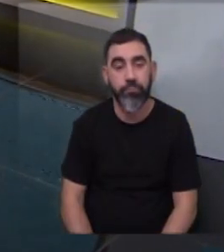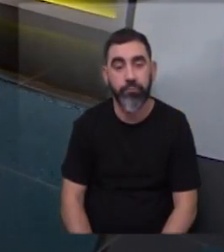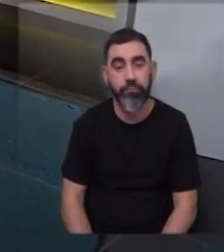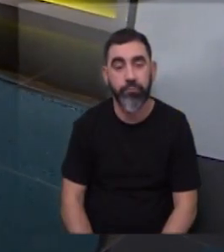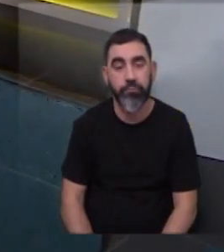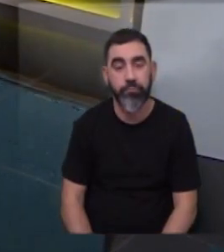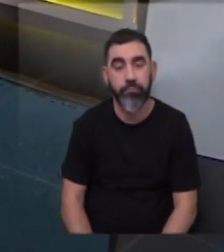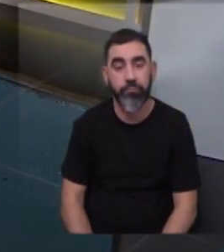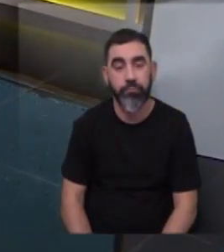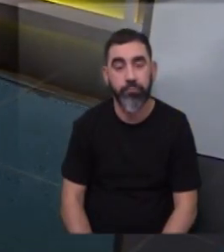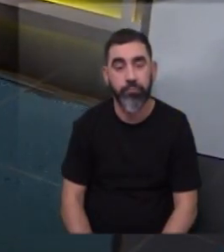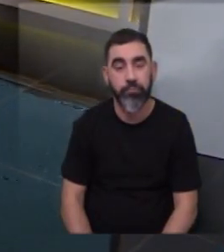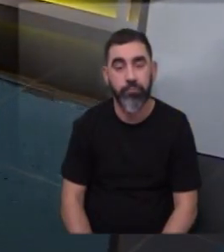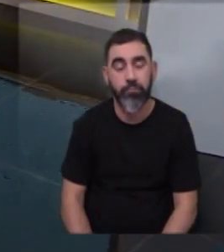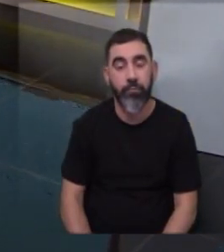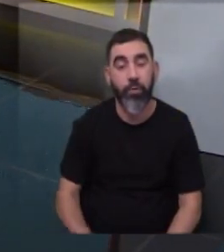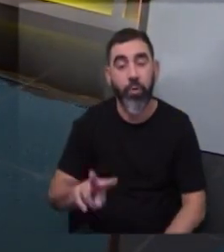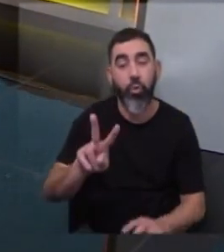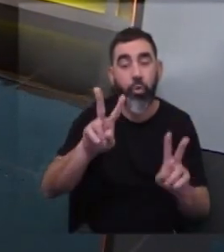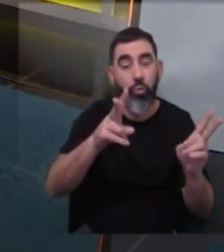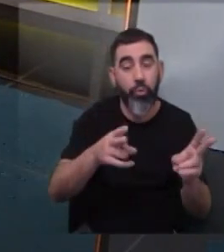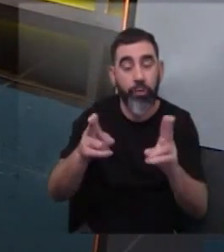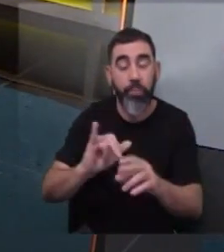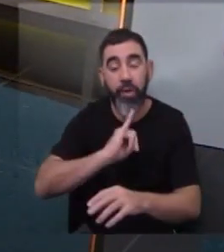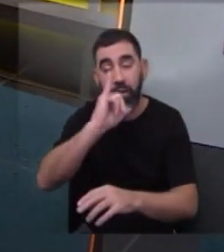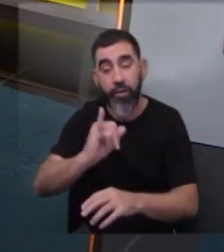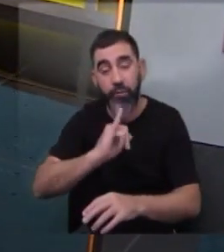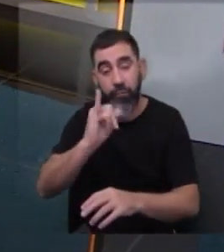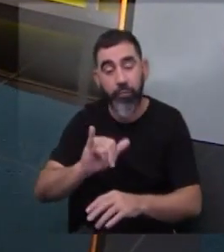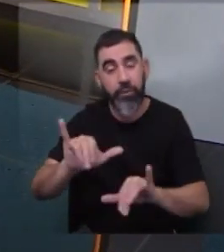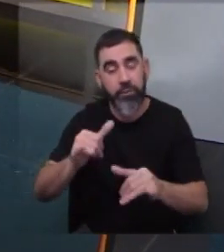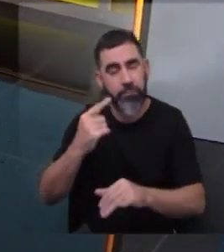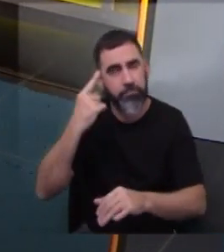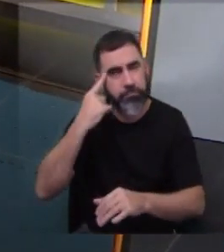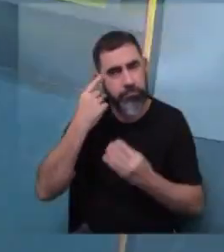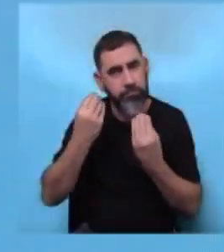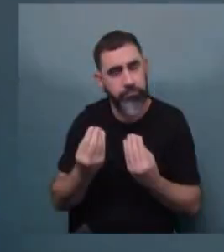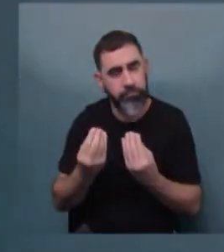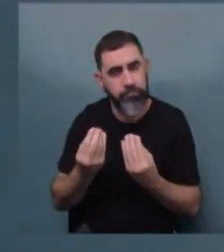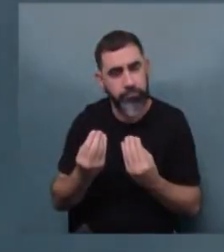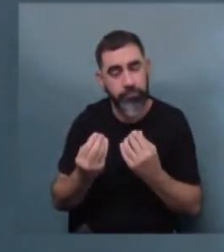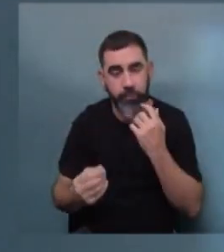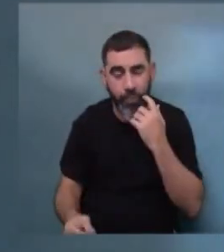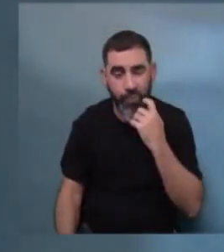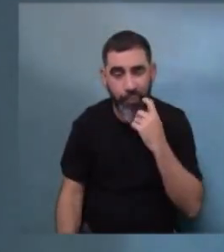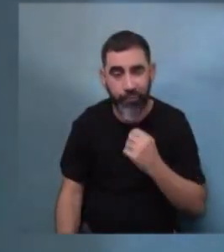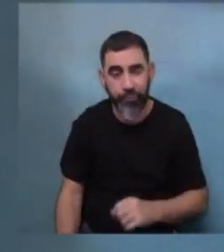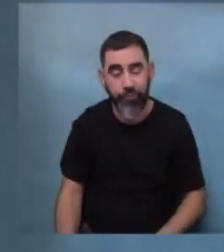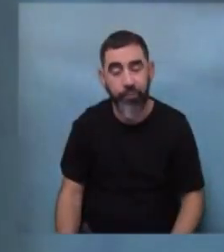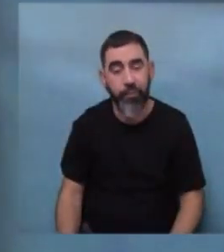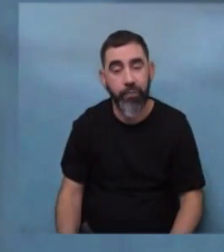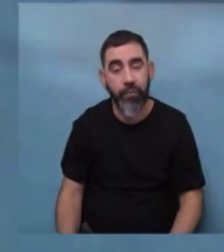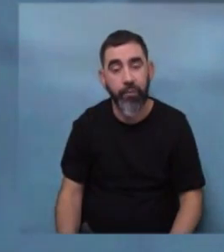Juntando, Alexandra, las dos partes del informe y algunas de las cosas que se dijeron, yo me quedaba pensando, ¿no? Vos decían las personas